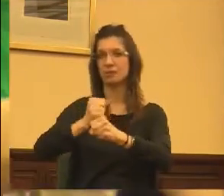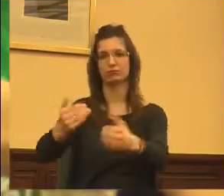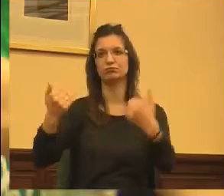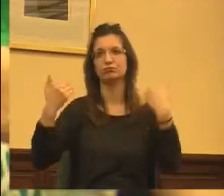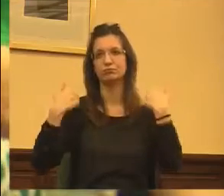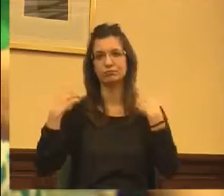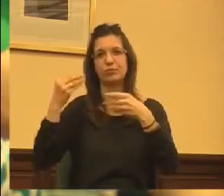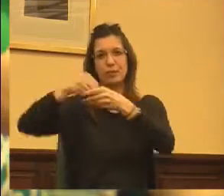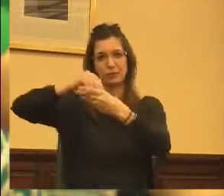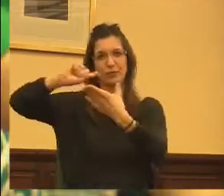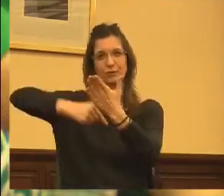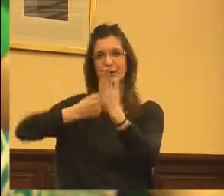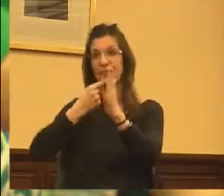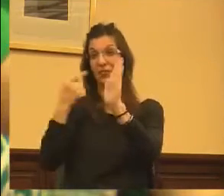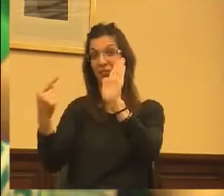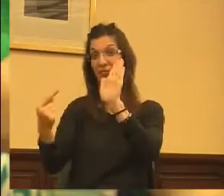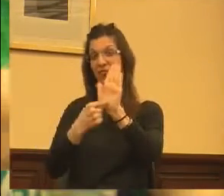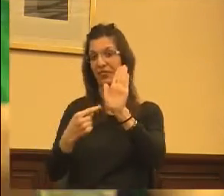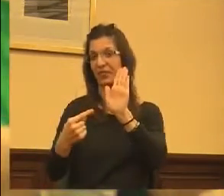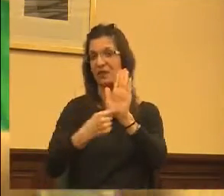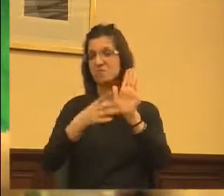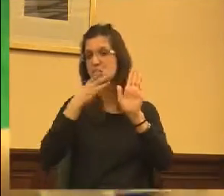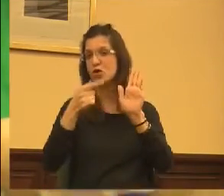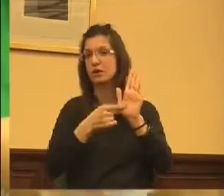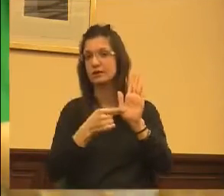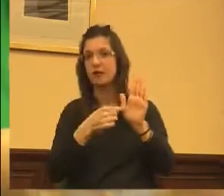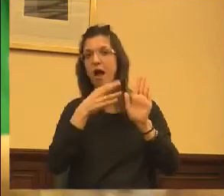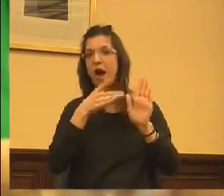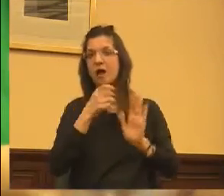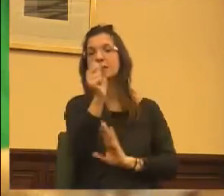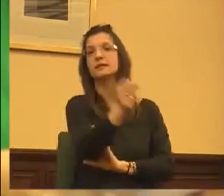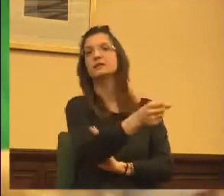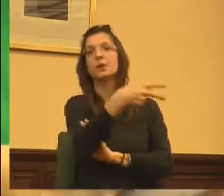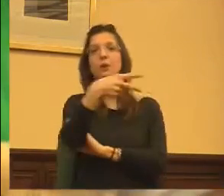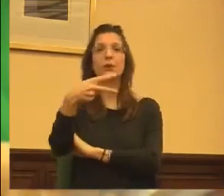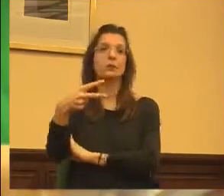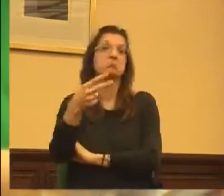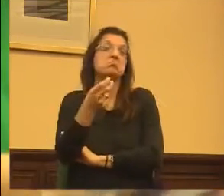tiene encomendadas en el contrato. Y con eso se va a ir